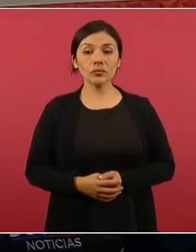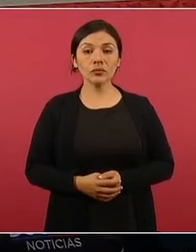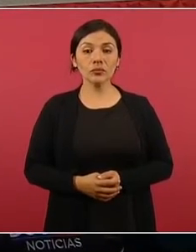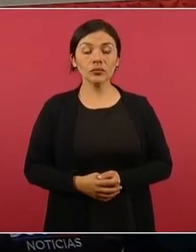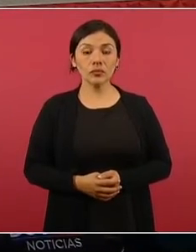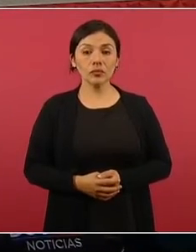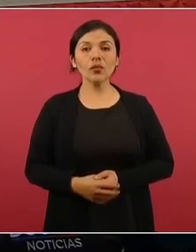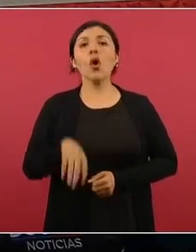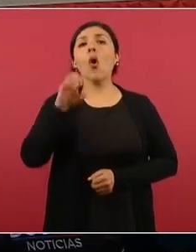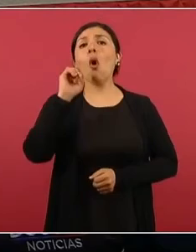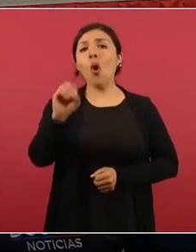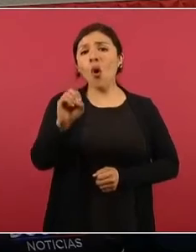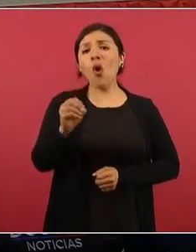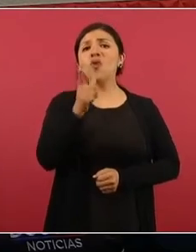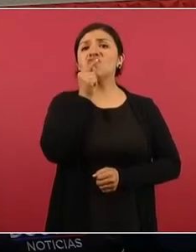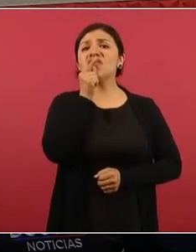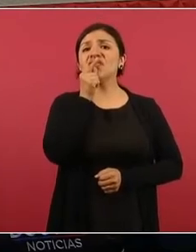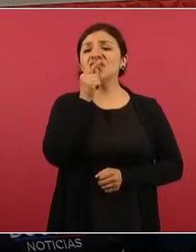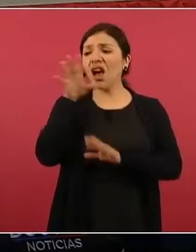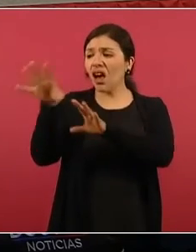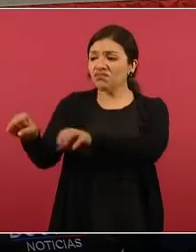Órdenes de aprehensión